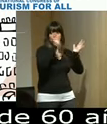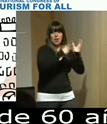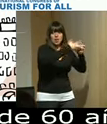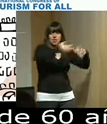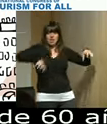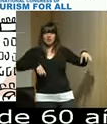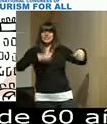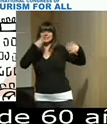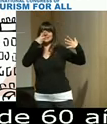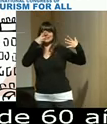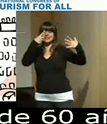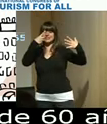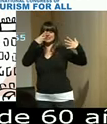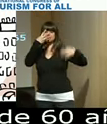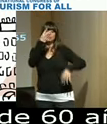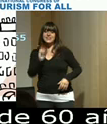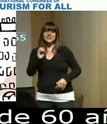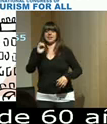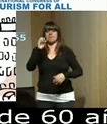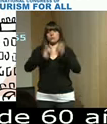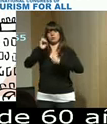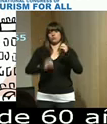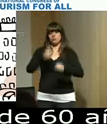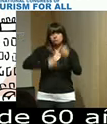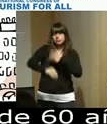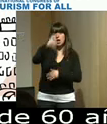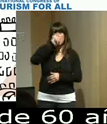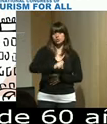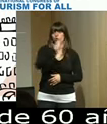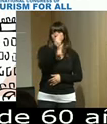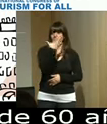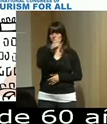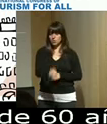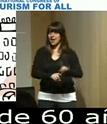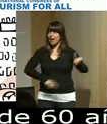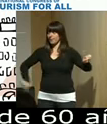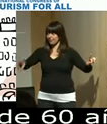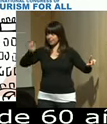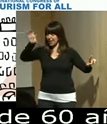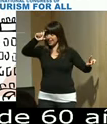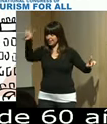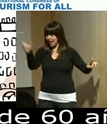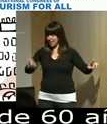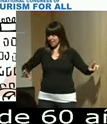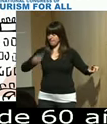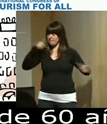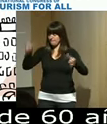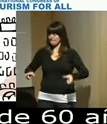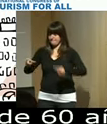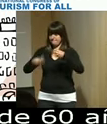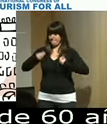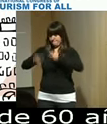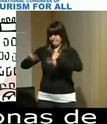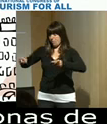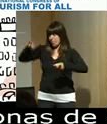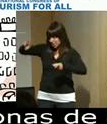2005, a un 30% en el 2050. Y en Italia, que es el país quizás que más envejecido de la Unión Europea, las personas